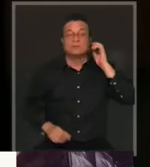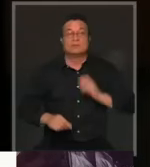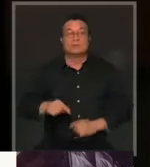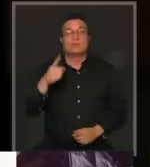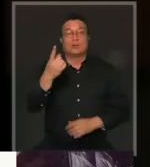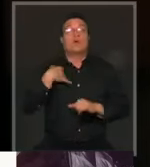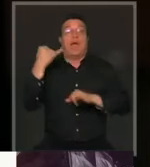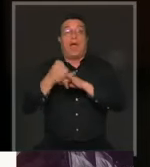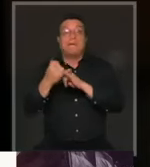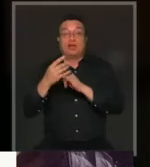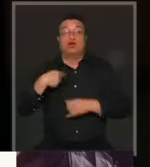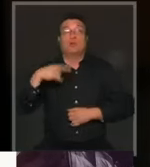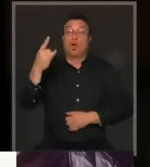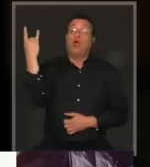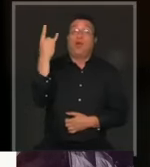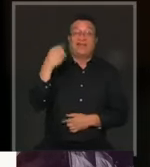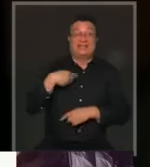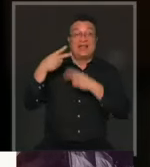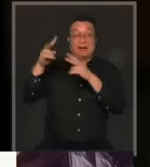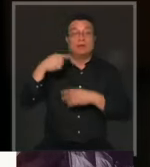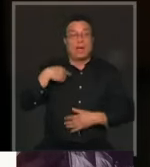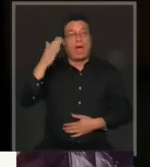facultad se acordó